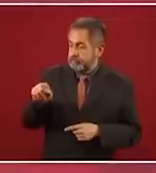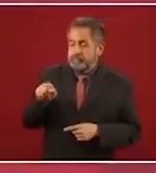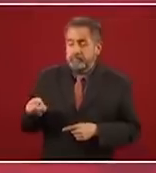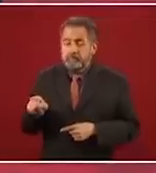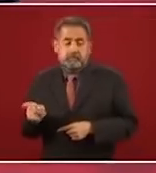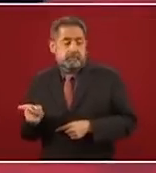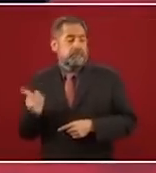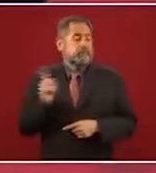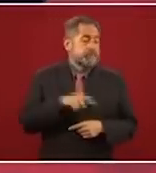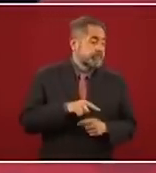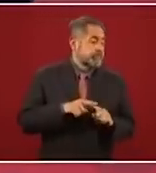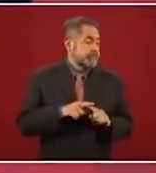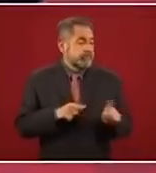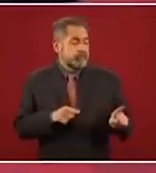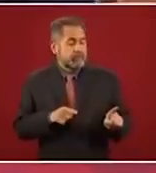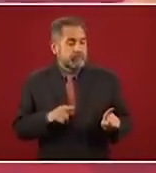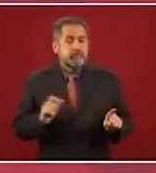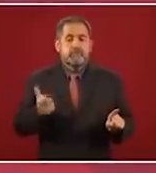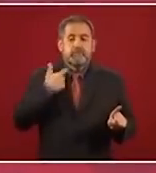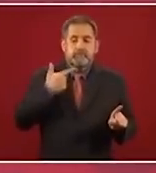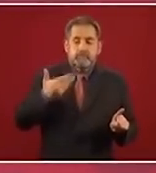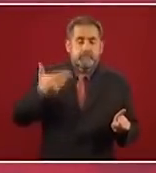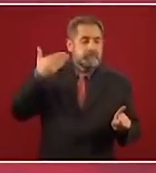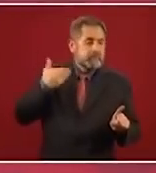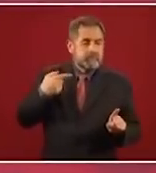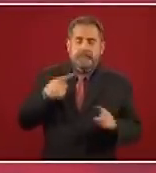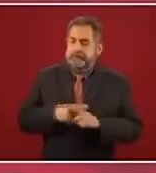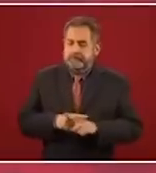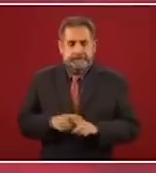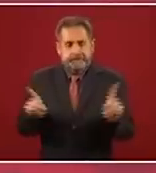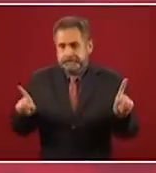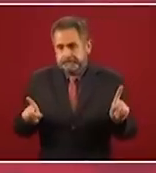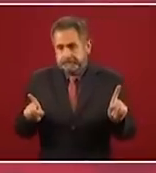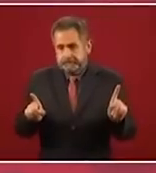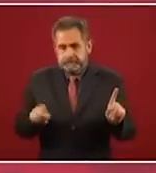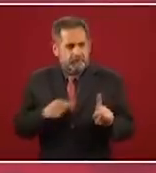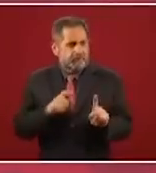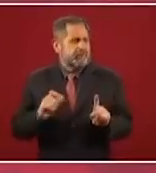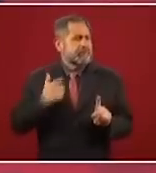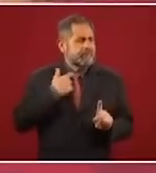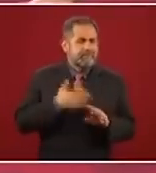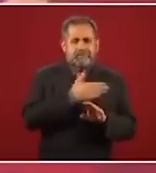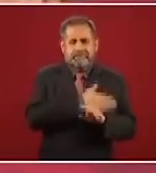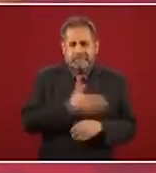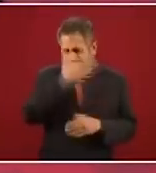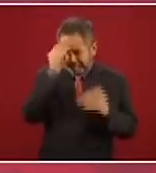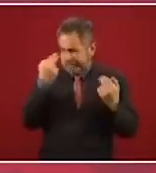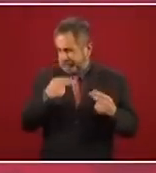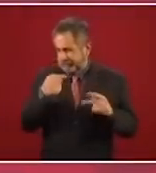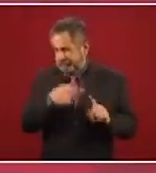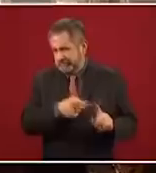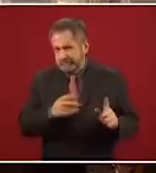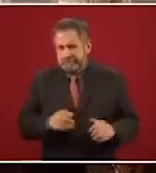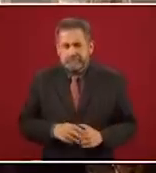que el que estaba antes, ¿no? No sé cómo se llamaba, pero